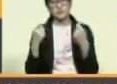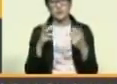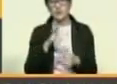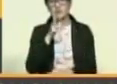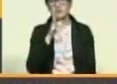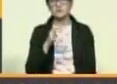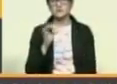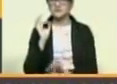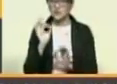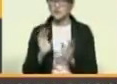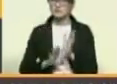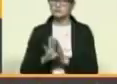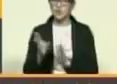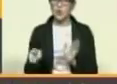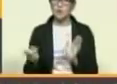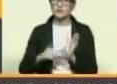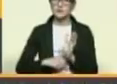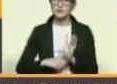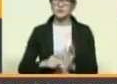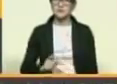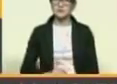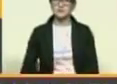que Nicaragua va a vencer otra vez.